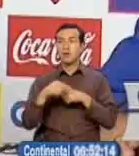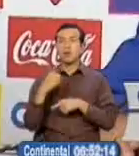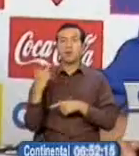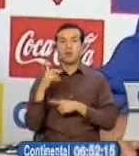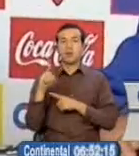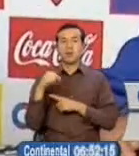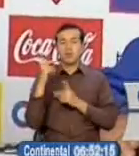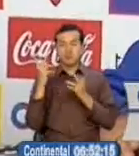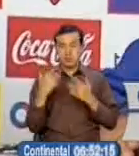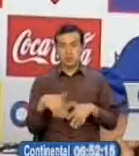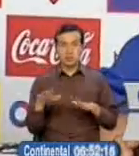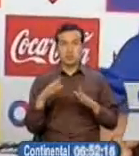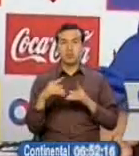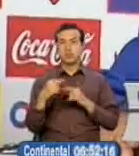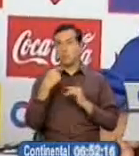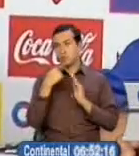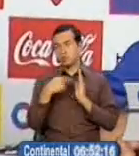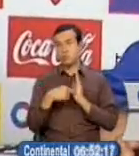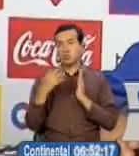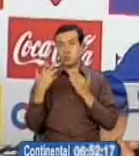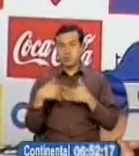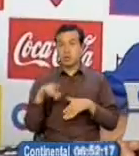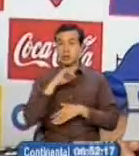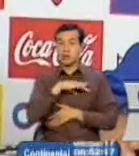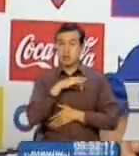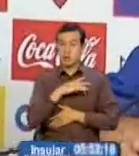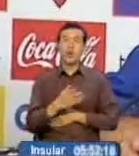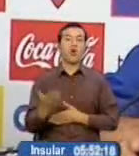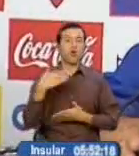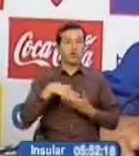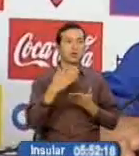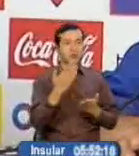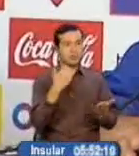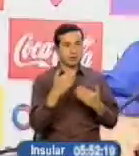después del partido, por ejemplo ahora después del partido con Chile, ¿no?